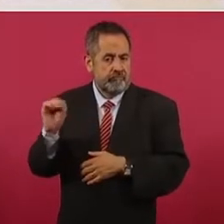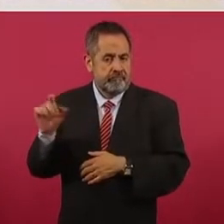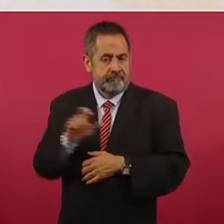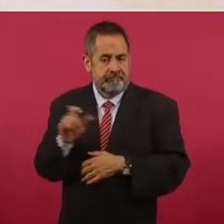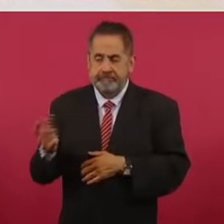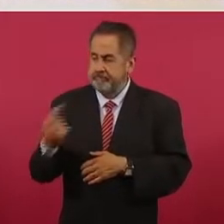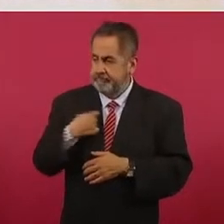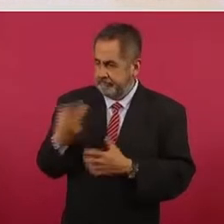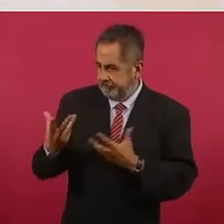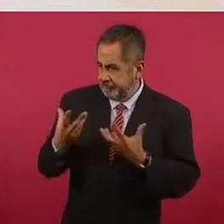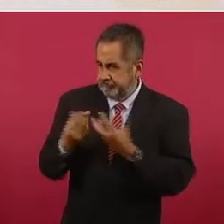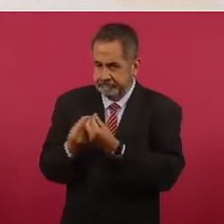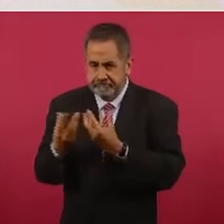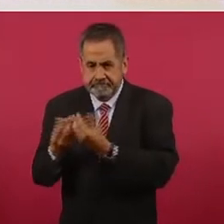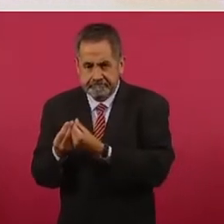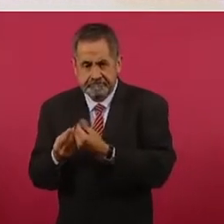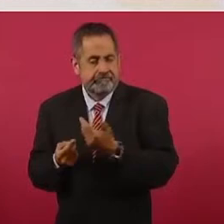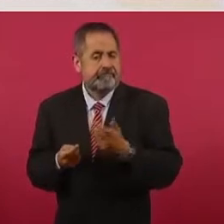es que